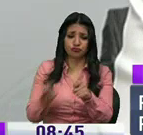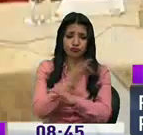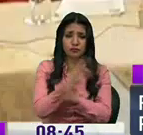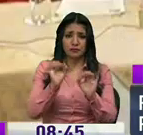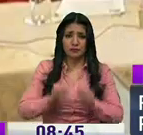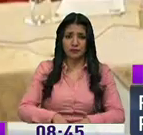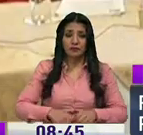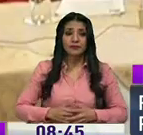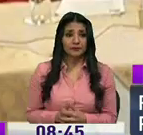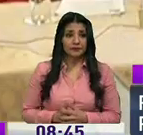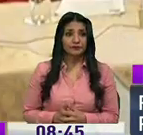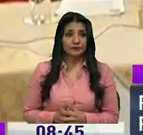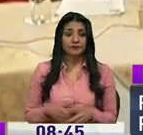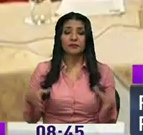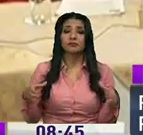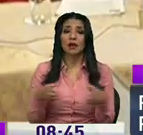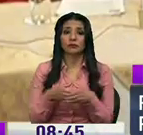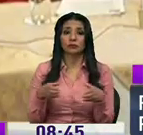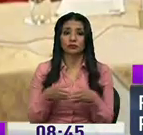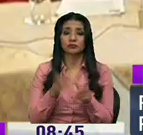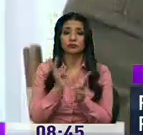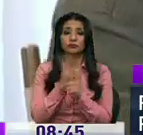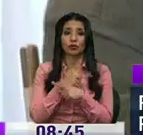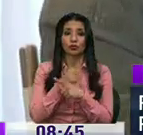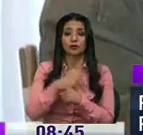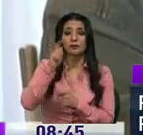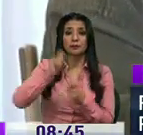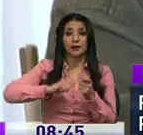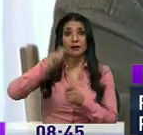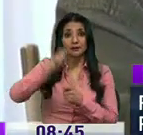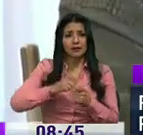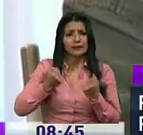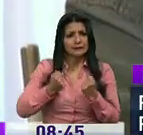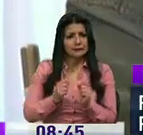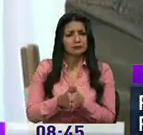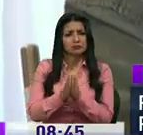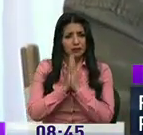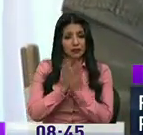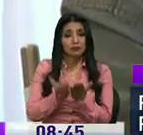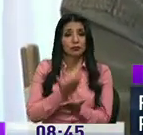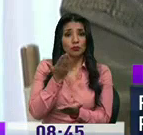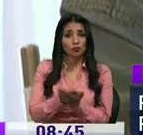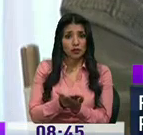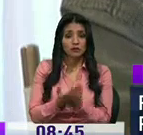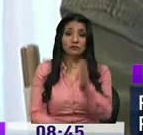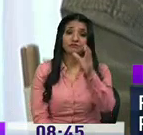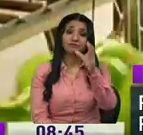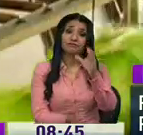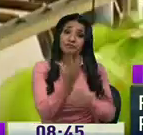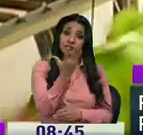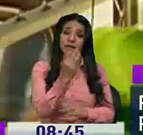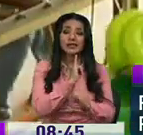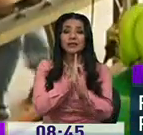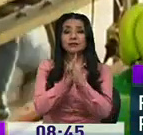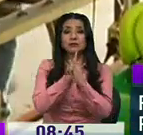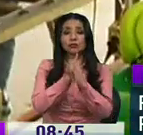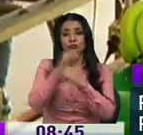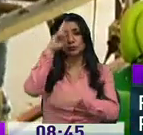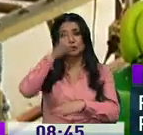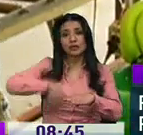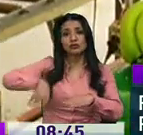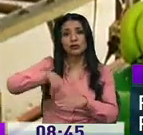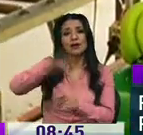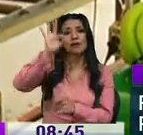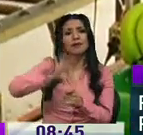país. Por su lado, la Asociación de Productores Bananeros insiste en su propuesta para constituir el Instituto Nacional del